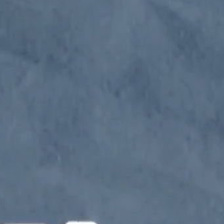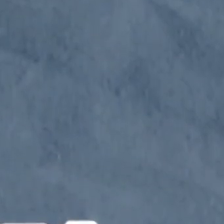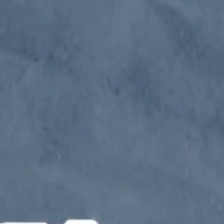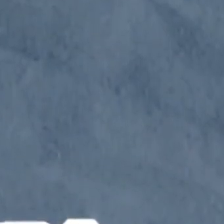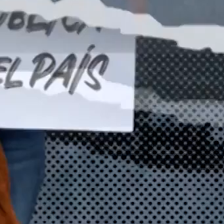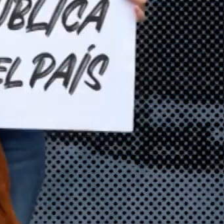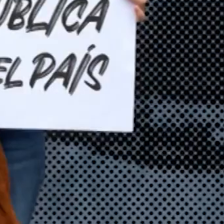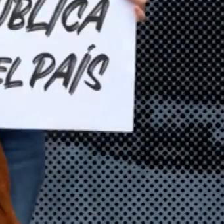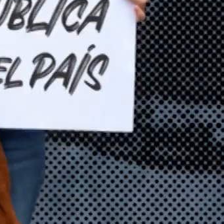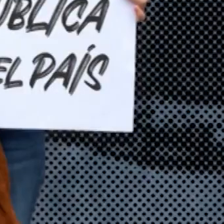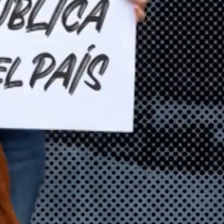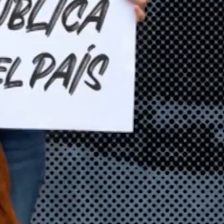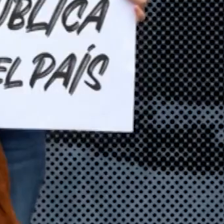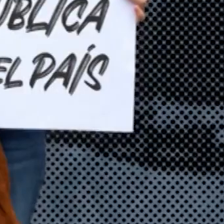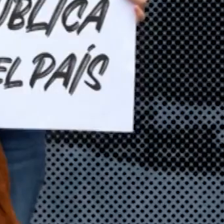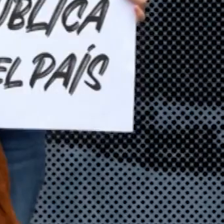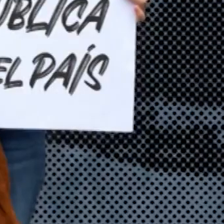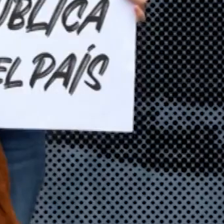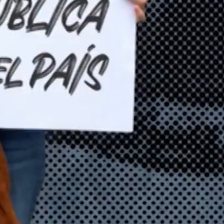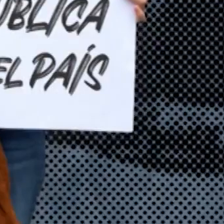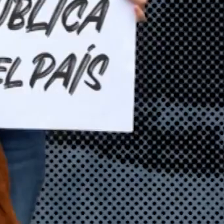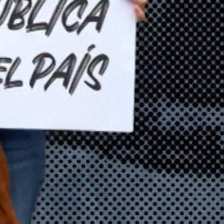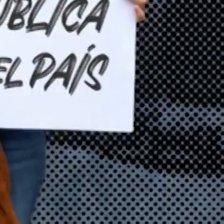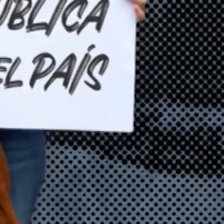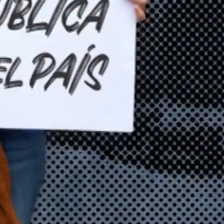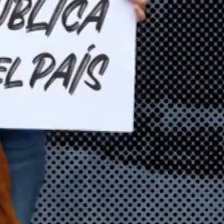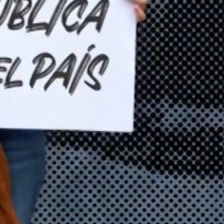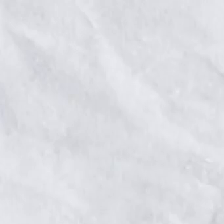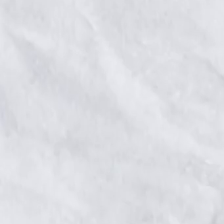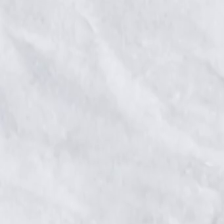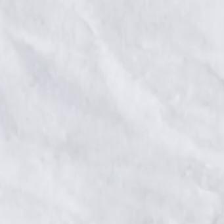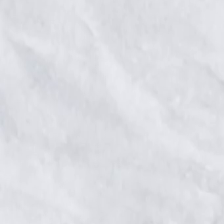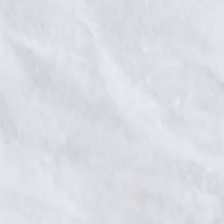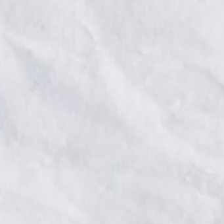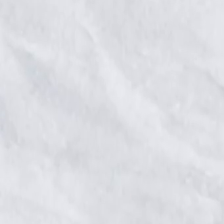Presentó FENAPES. Hagamos un trato por la educación pública.